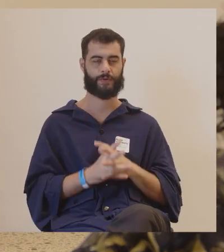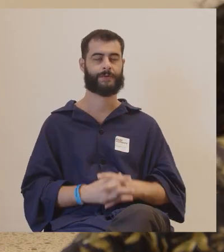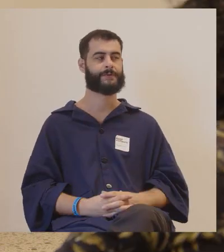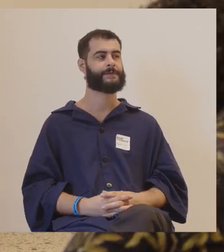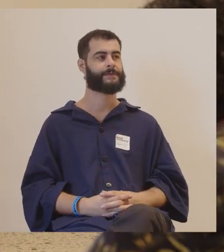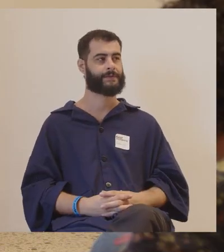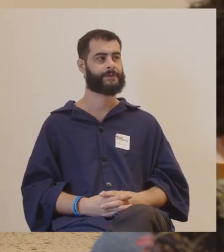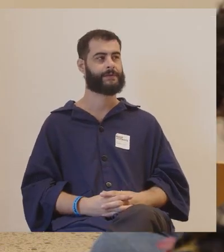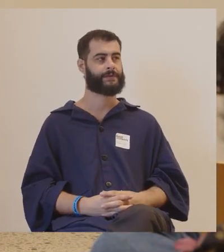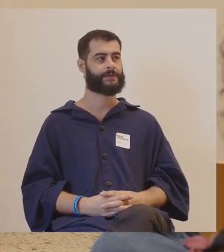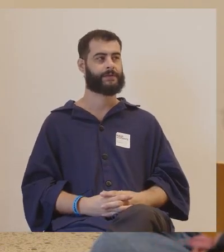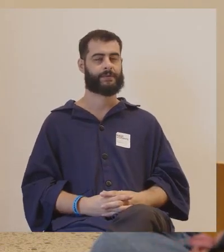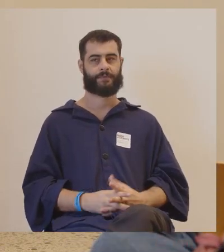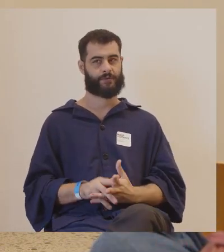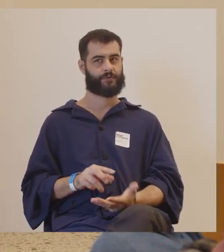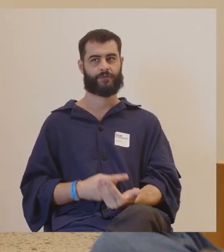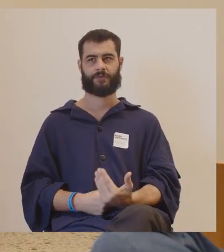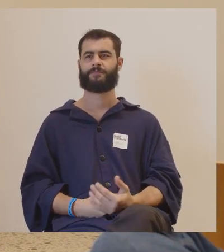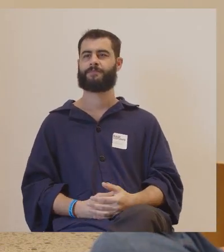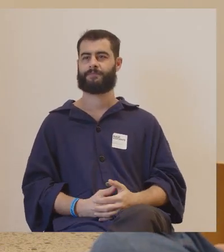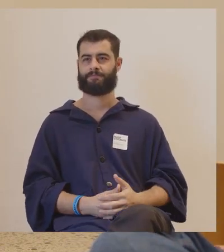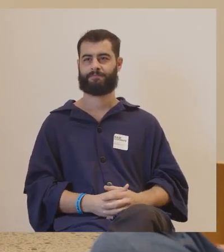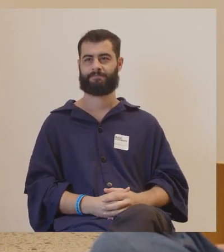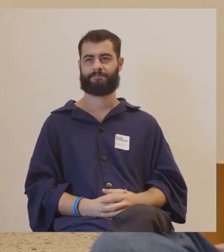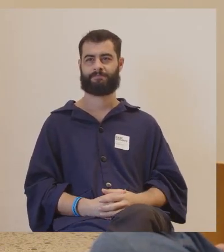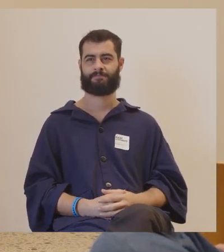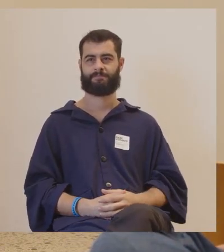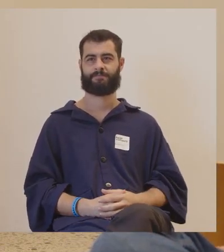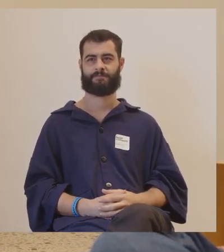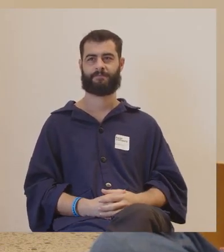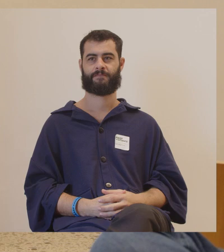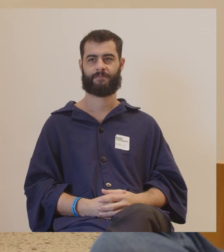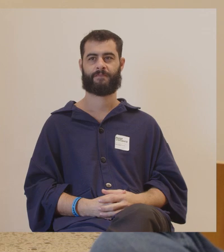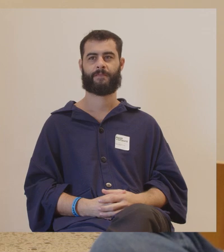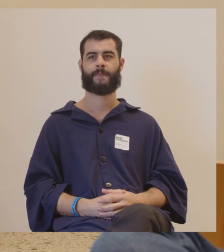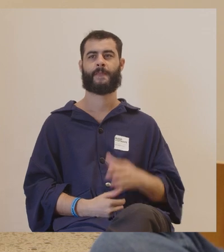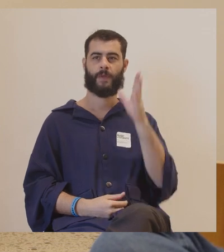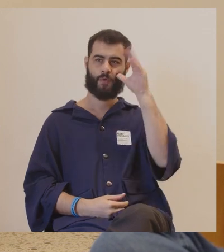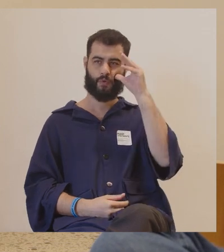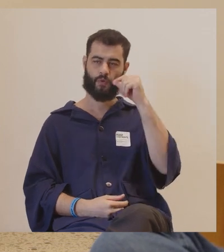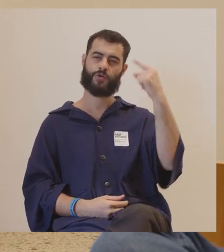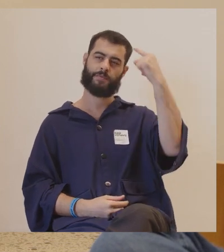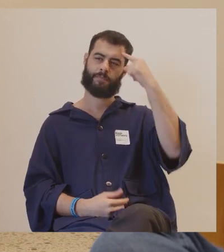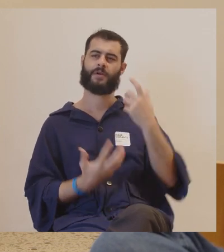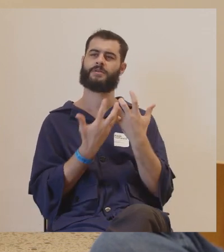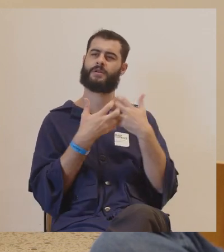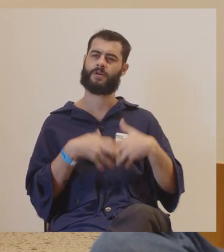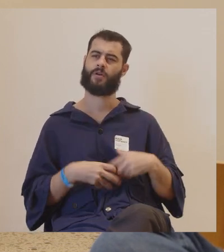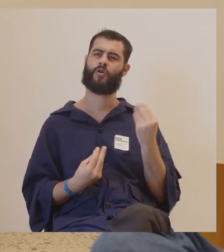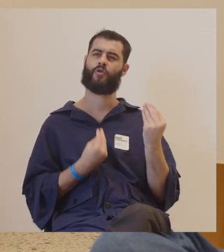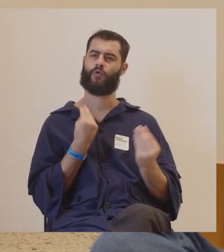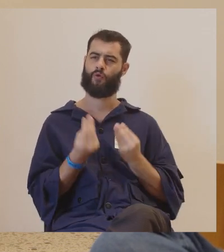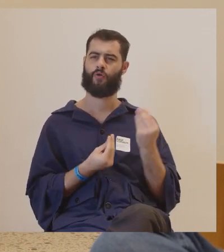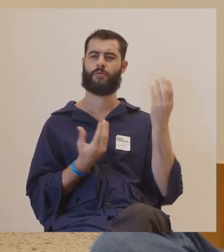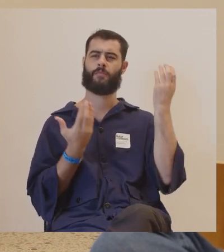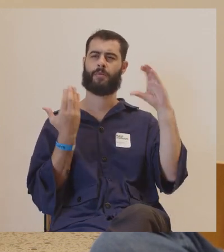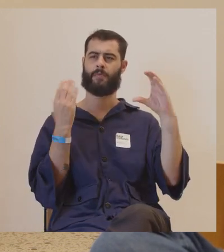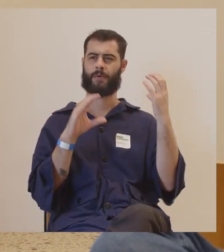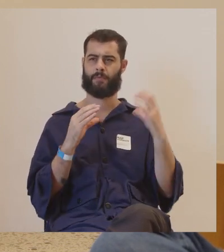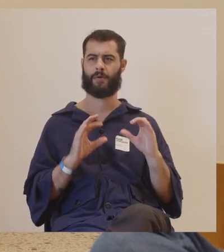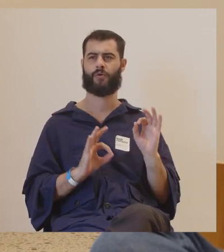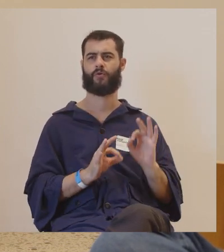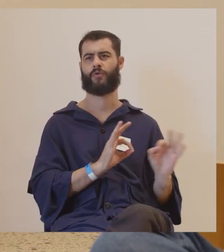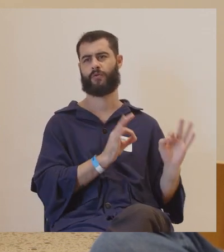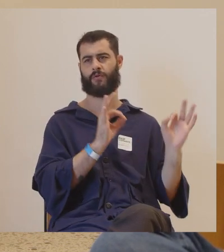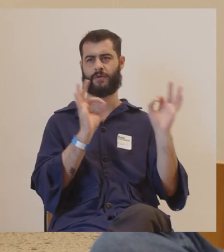Me genera curiosidad el pensar, bueno, como viendo las composiciones, que algunas composiciones pienso que